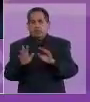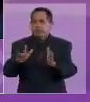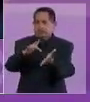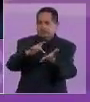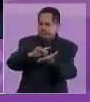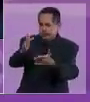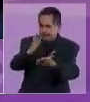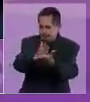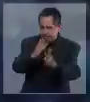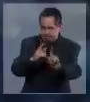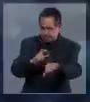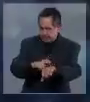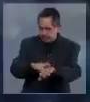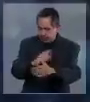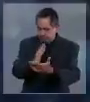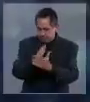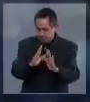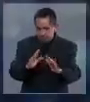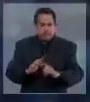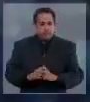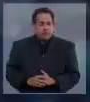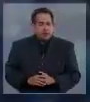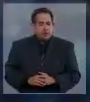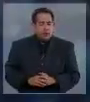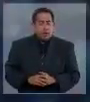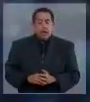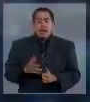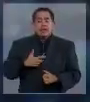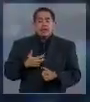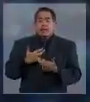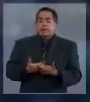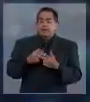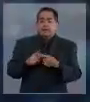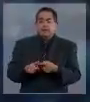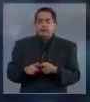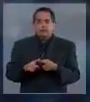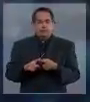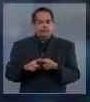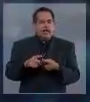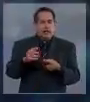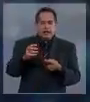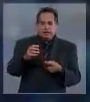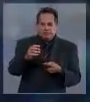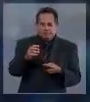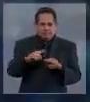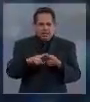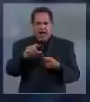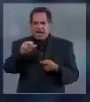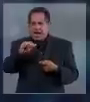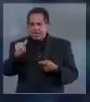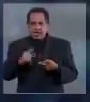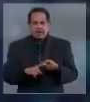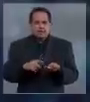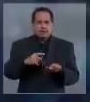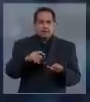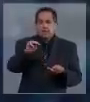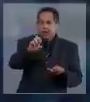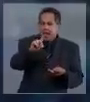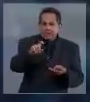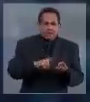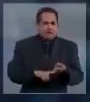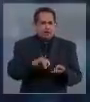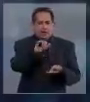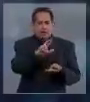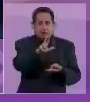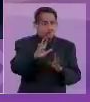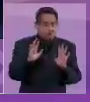Gracias, candidato. Se terminó su tiempo. A ver, ¿tienen tiempo el candidato Rodríguez Calderón, el candidato Mid y el candidato Anaya? Si no me toman la